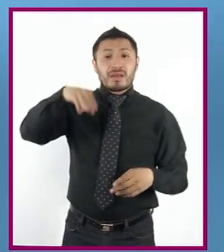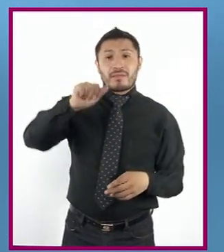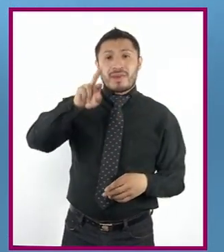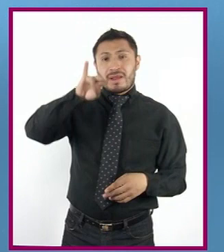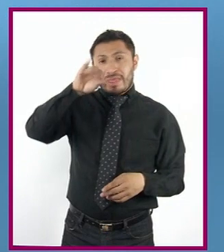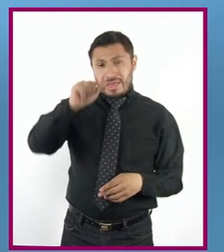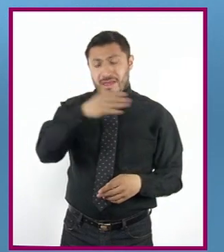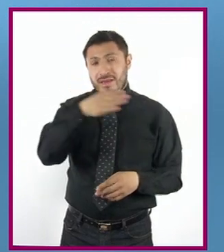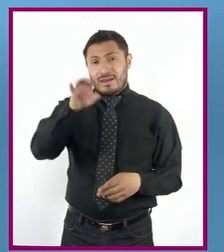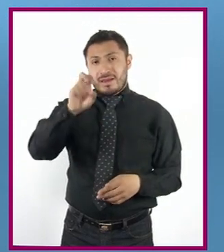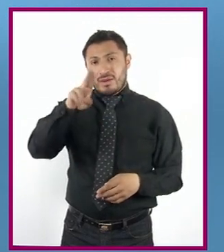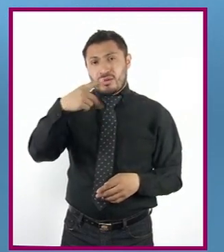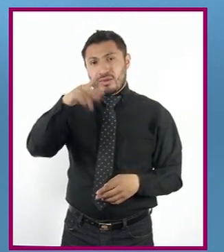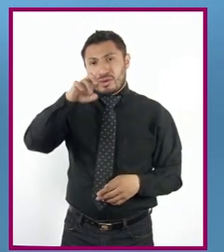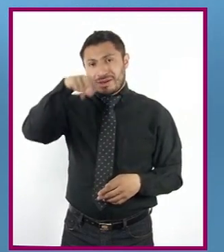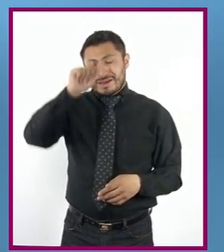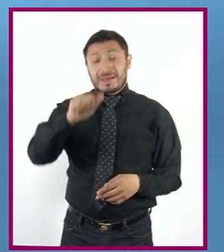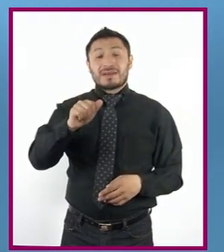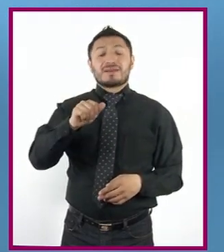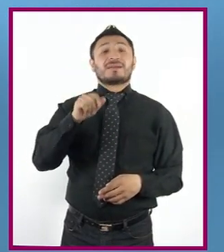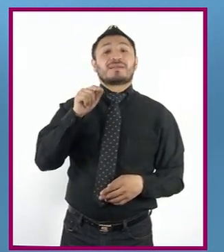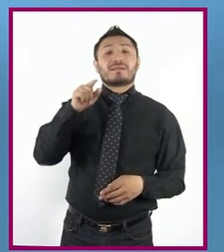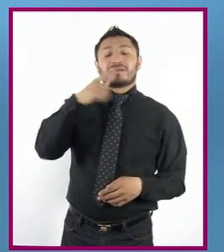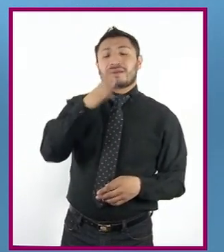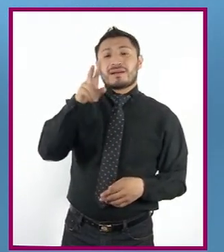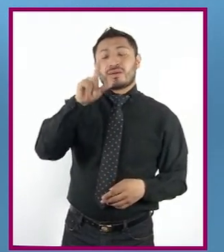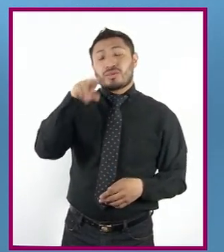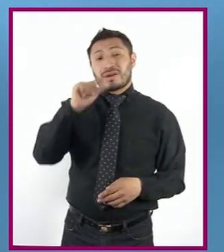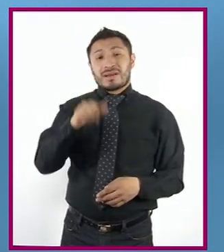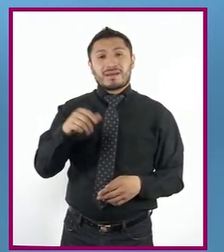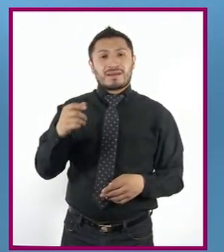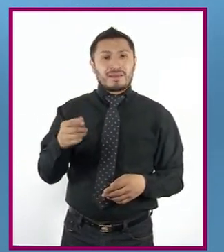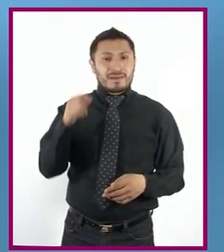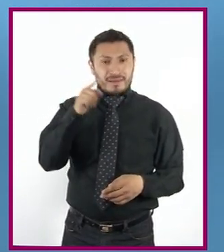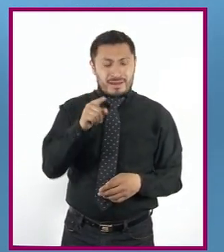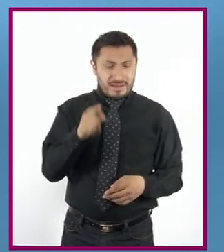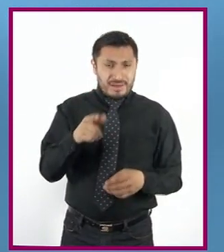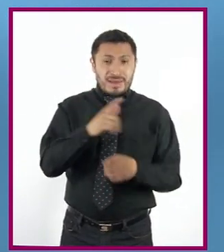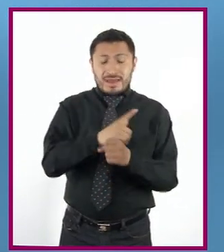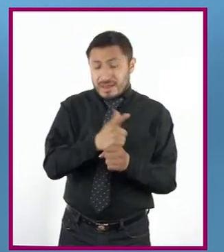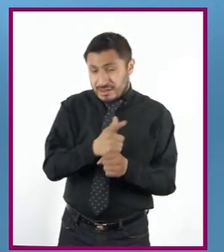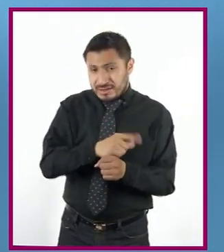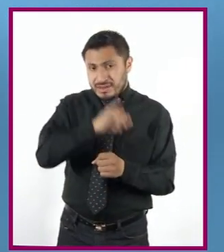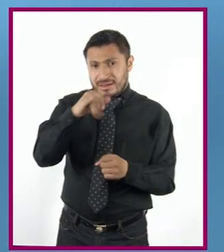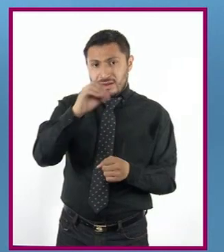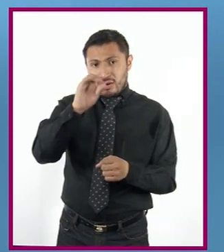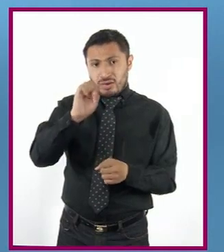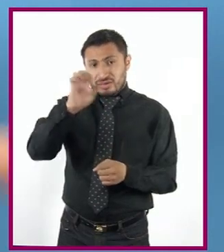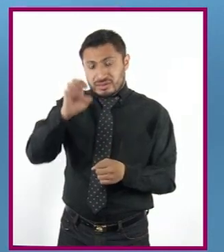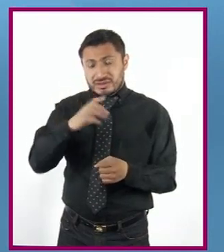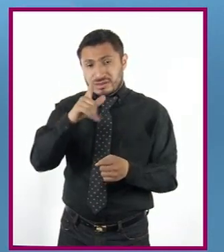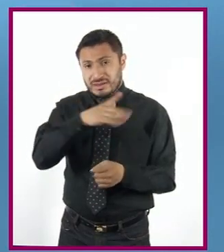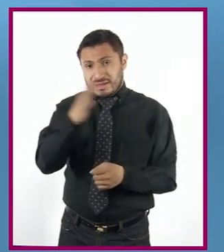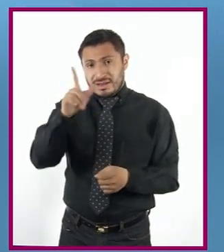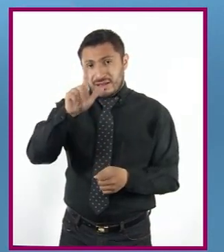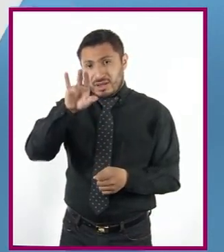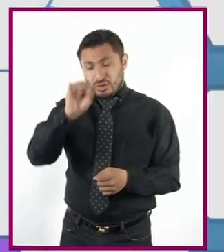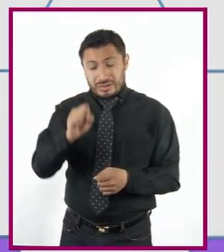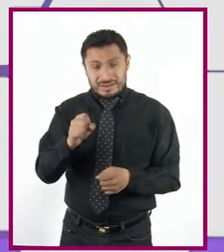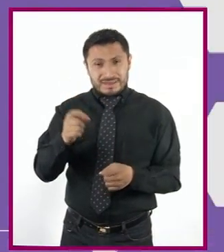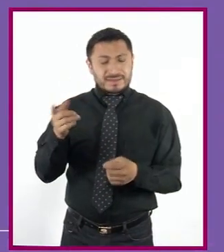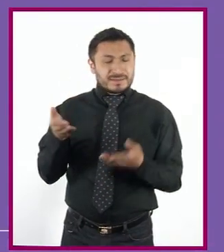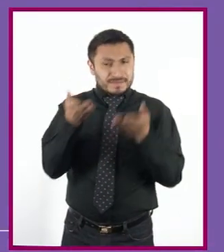Luna, consultora en temas de formación ciudadana, y el licenciado José Luis Gutiérrez. ¡Corre